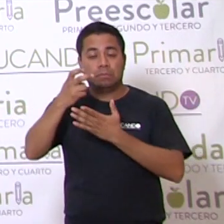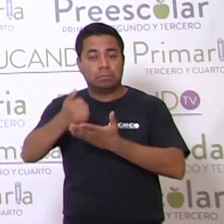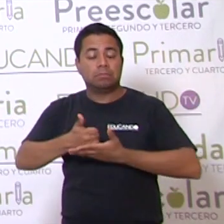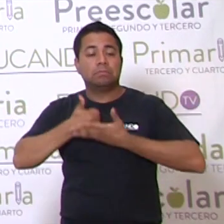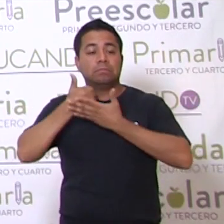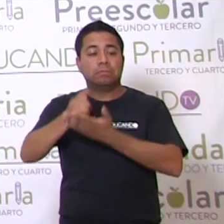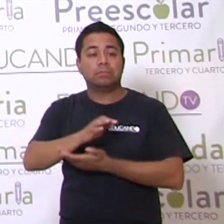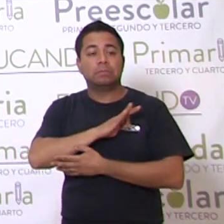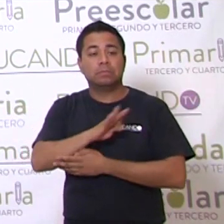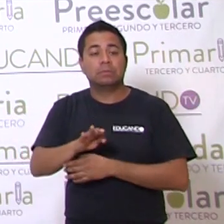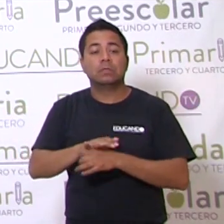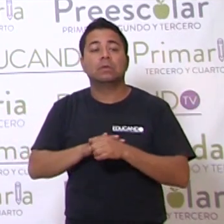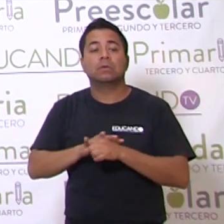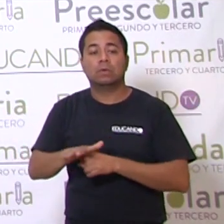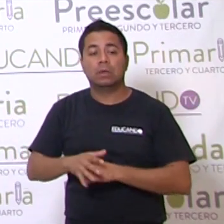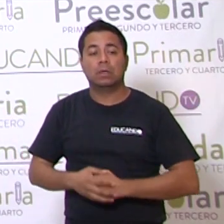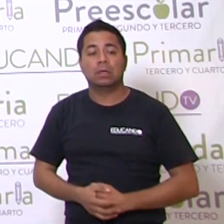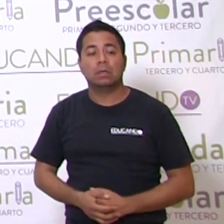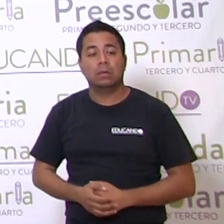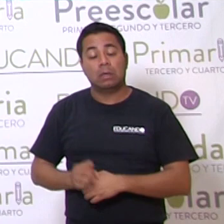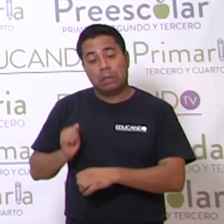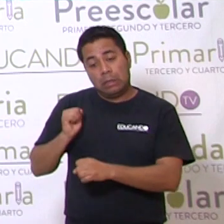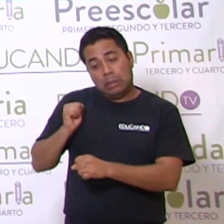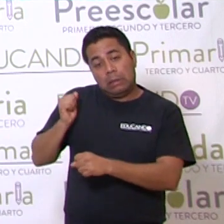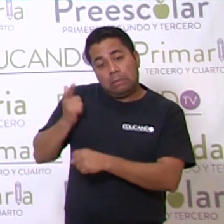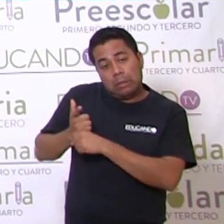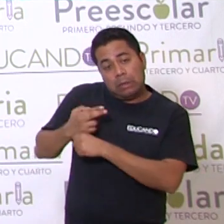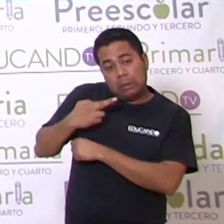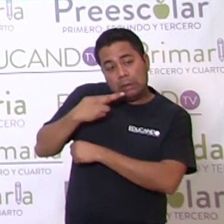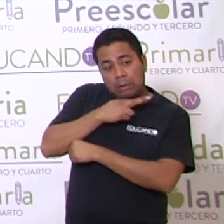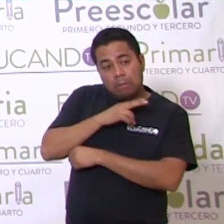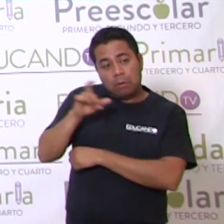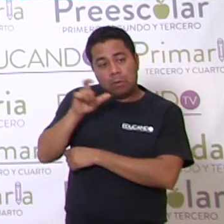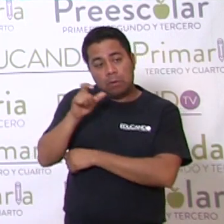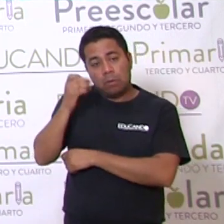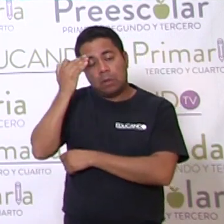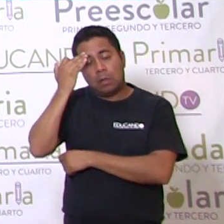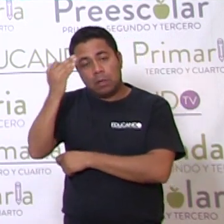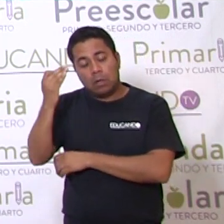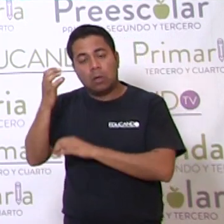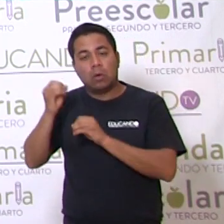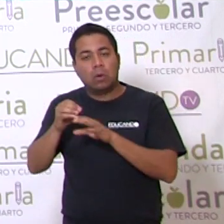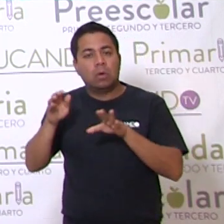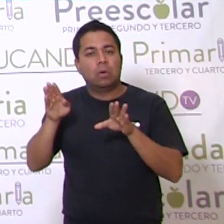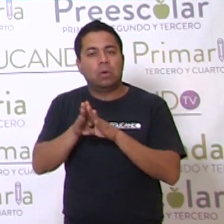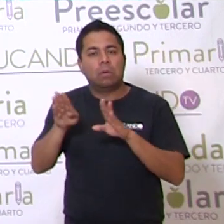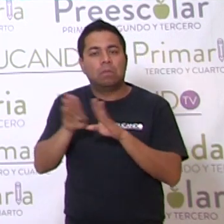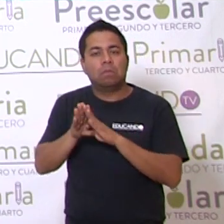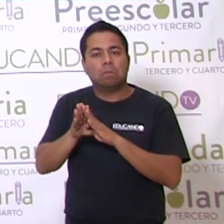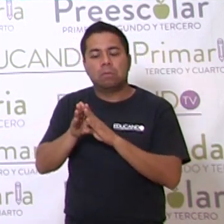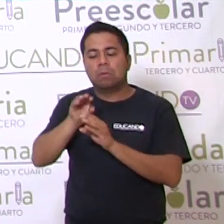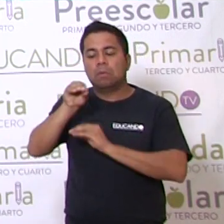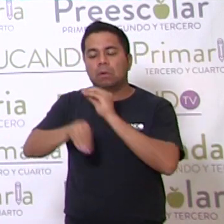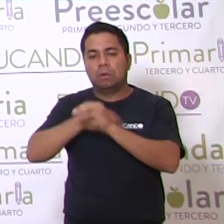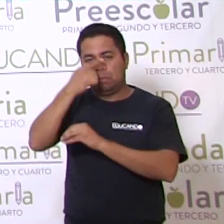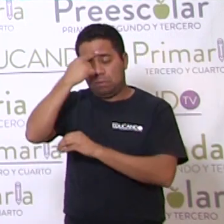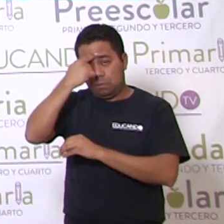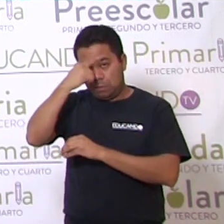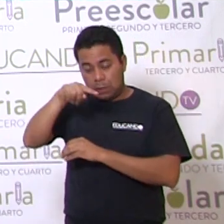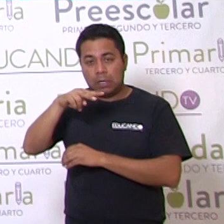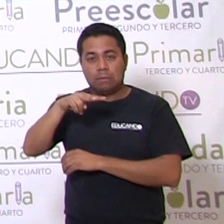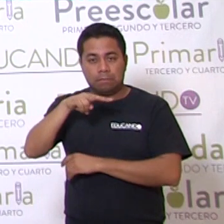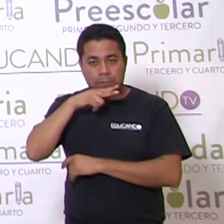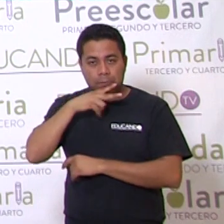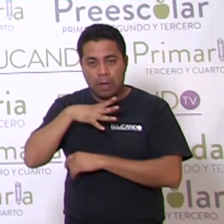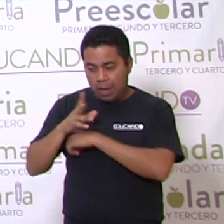permitir a ti poder identificarlo, en qué momento y cómo lo estamos conjugando al verbo. Ahí la tienes